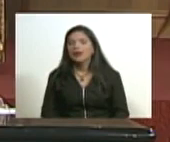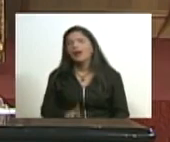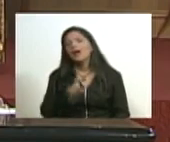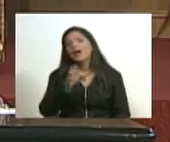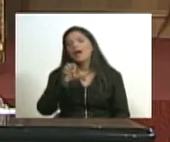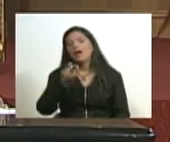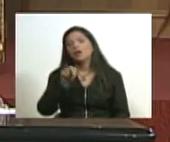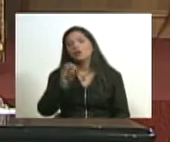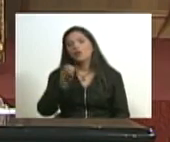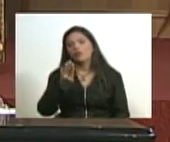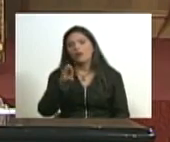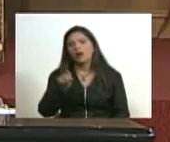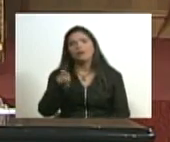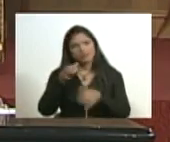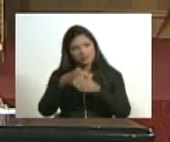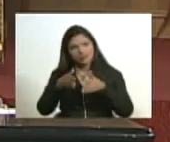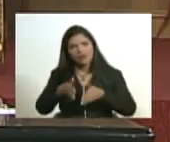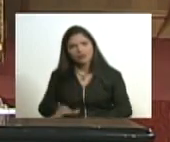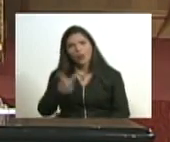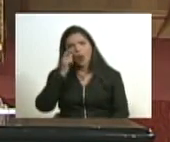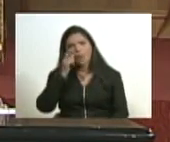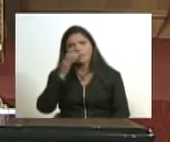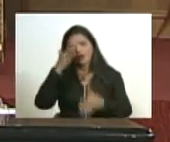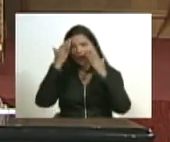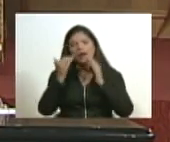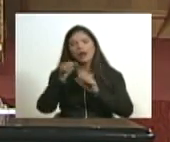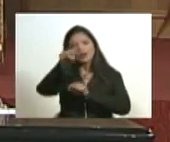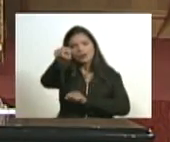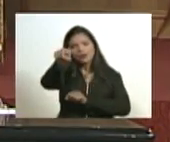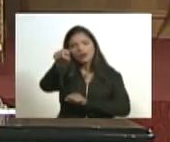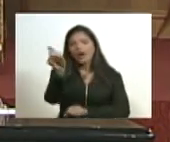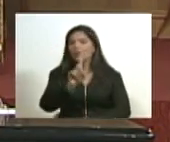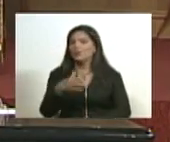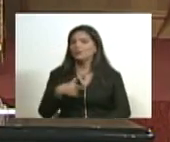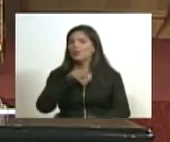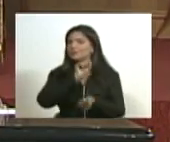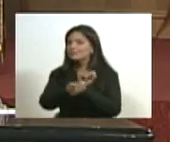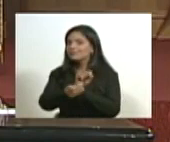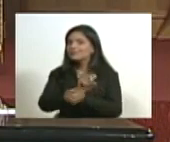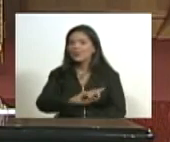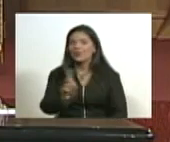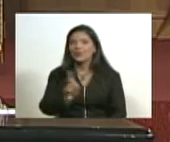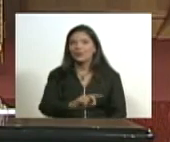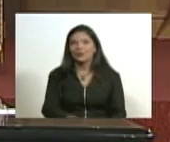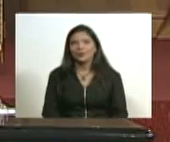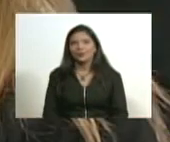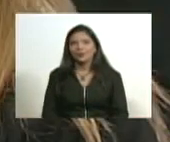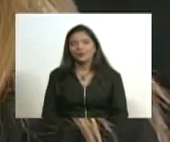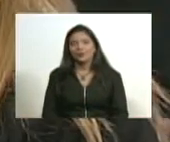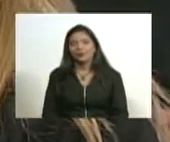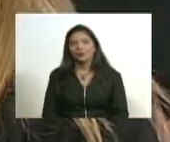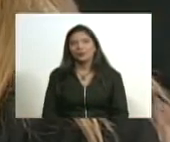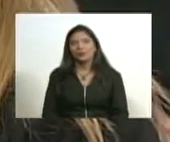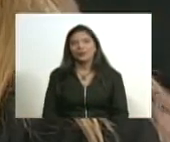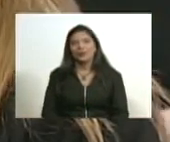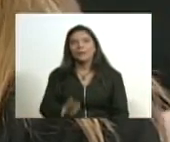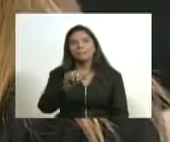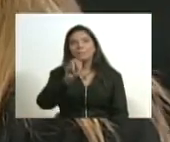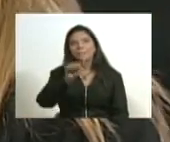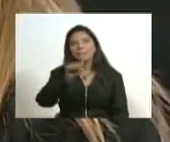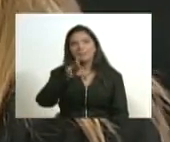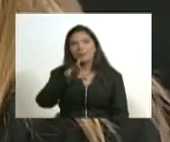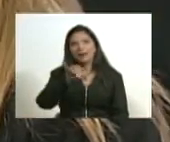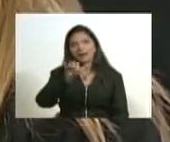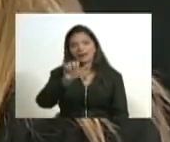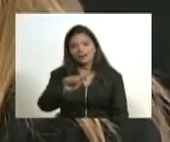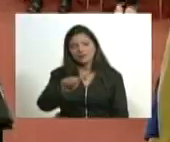Es que viene Cristóbal Colón, ¿no? Ah, no eres conquistadora. María Teresa Bo.